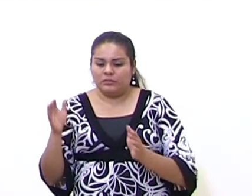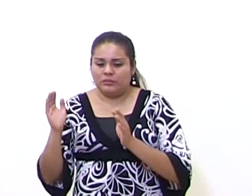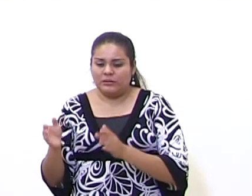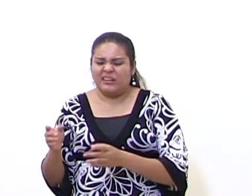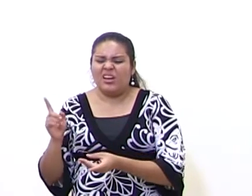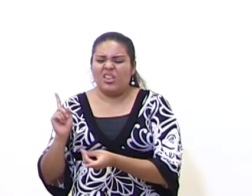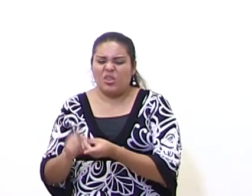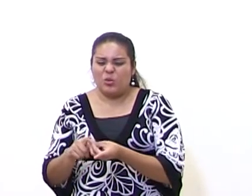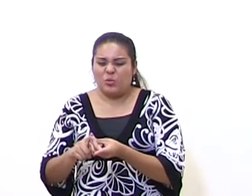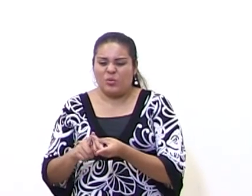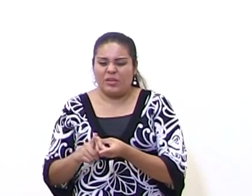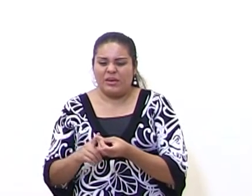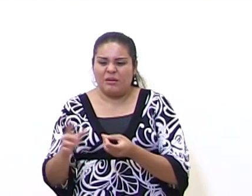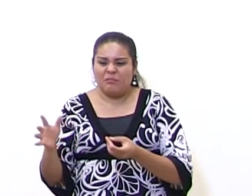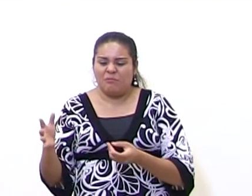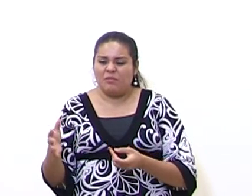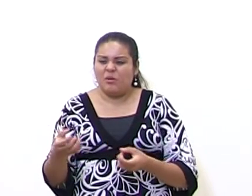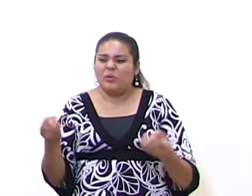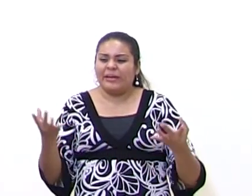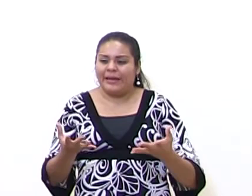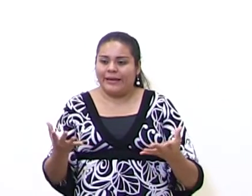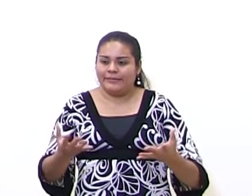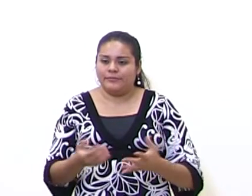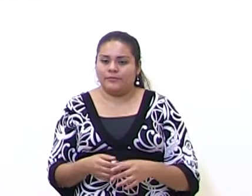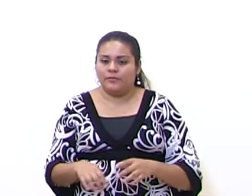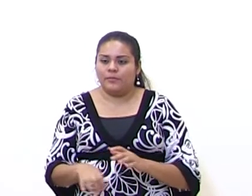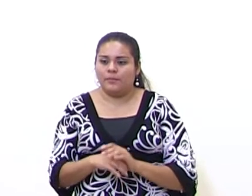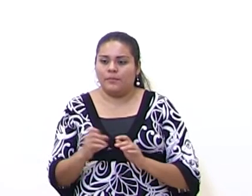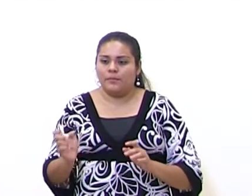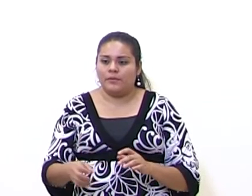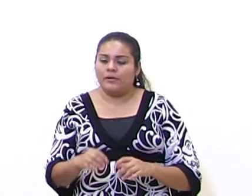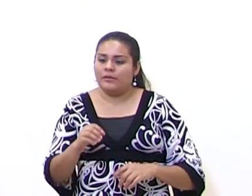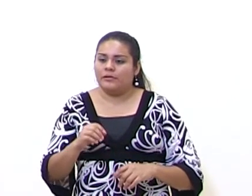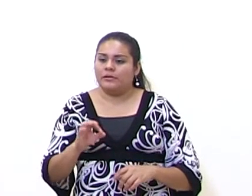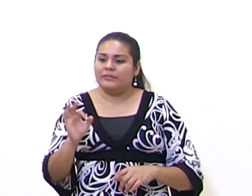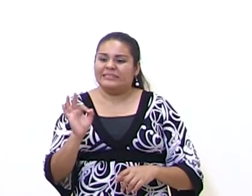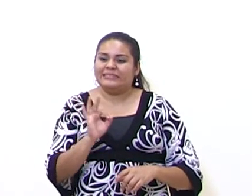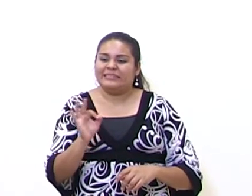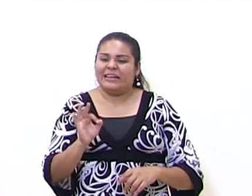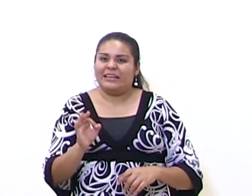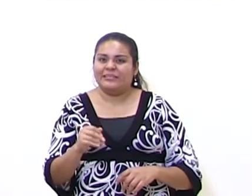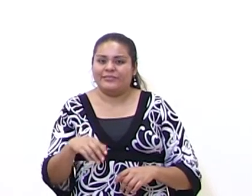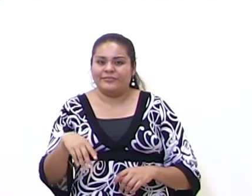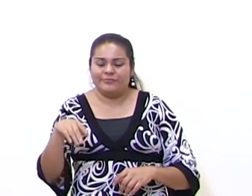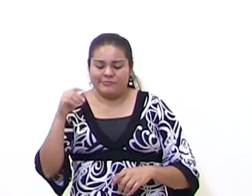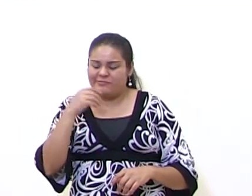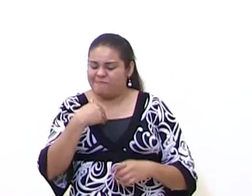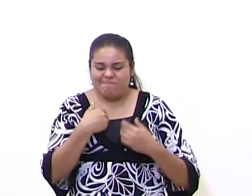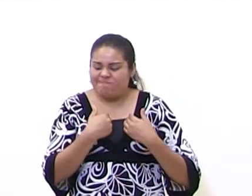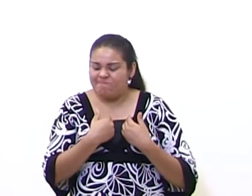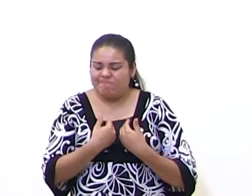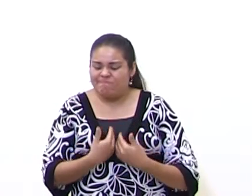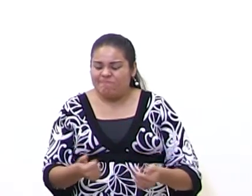pensarán ustedes, el profesor de español nos está hablando de varios conceptos que no estamos